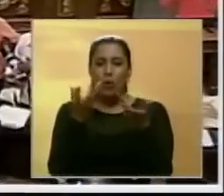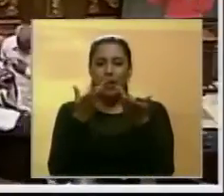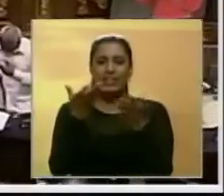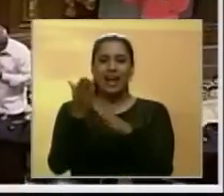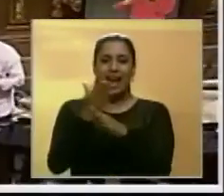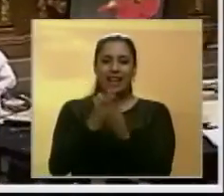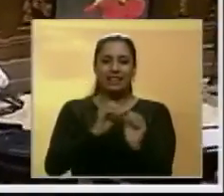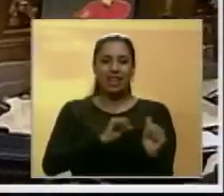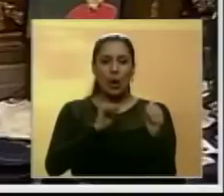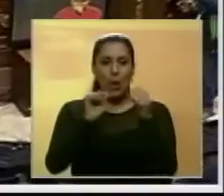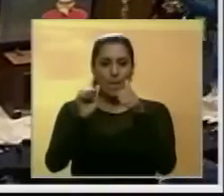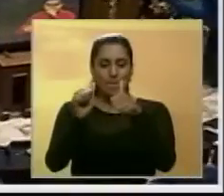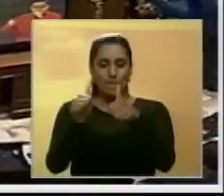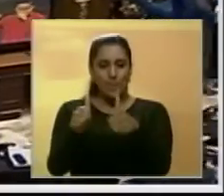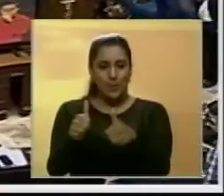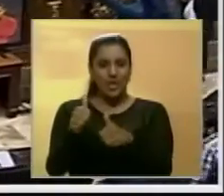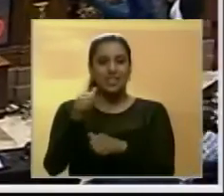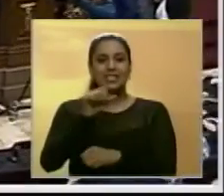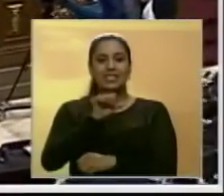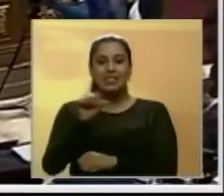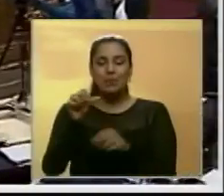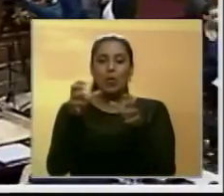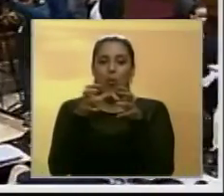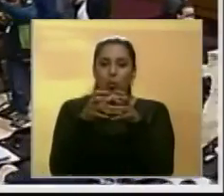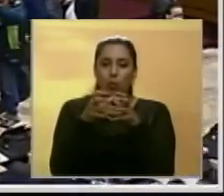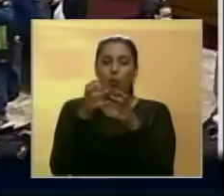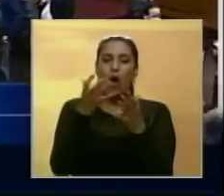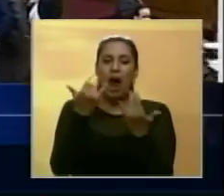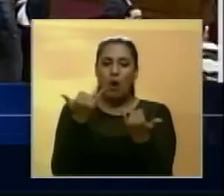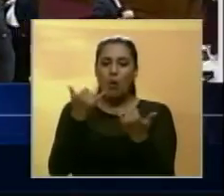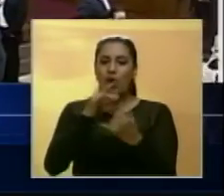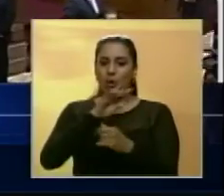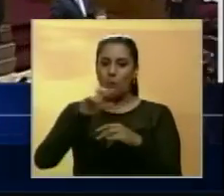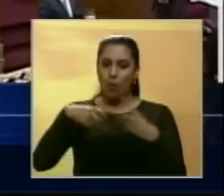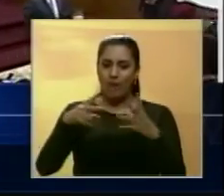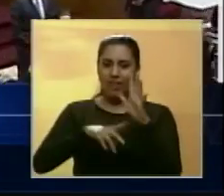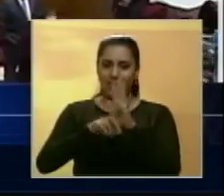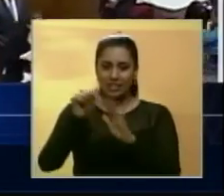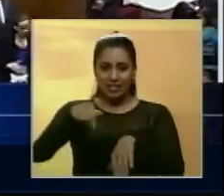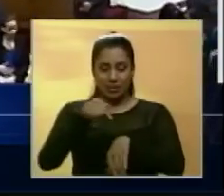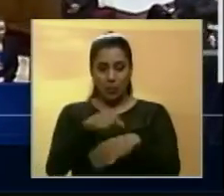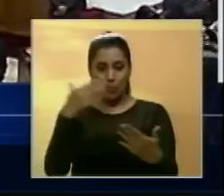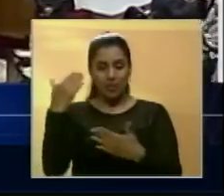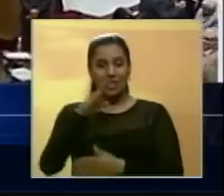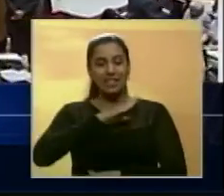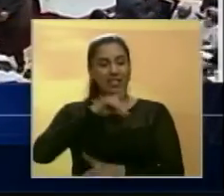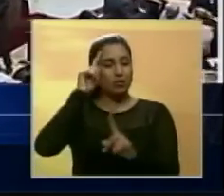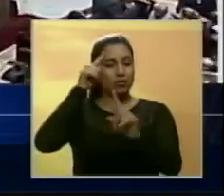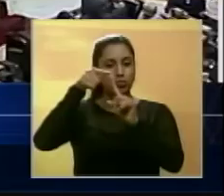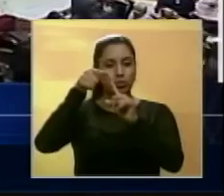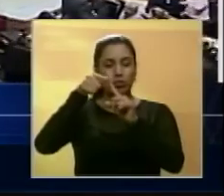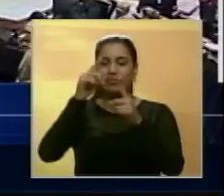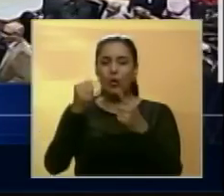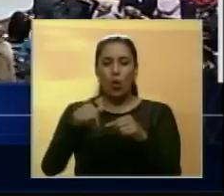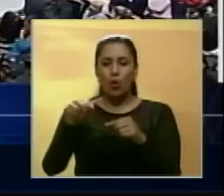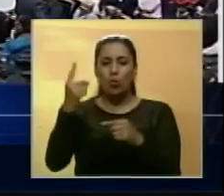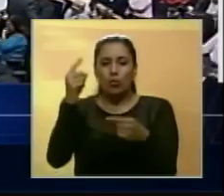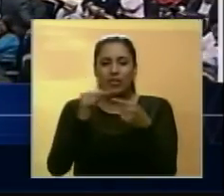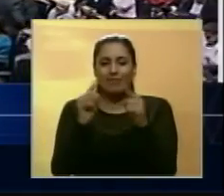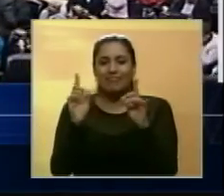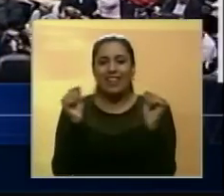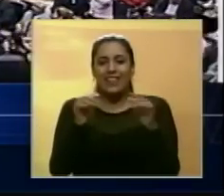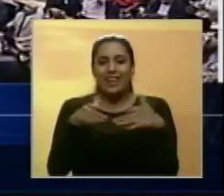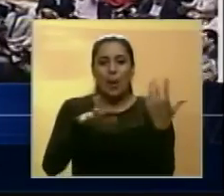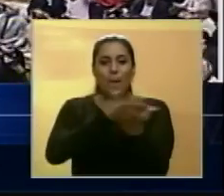había comenzado antes de la sesión ordinaria que se está desarrollando en este momento. Tiene como punto único un debate sobre